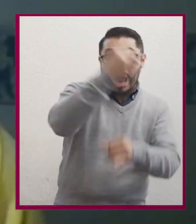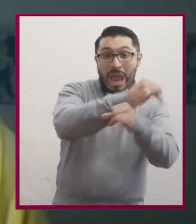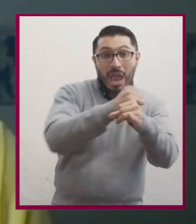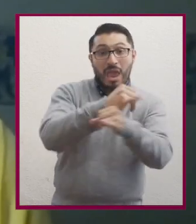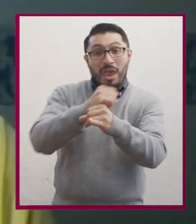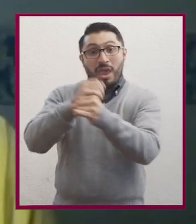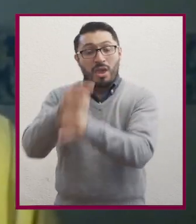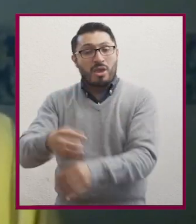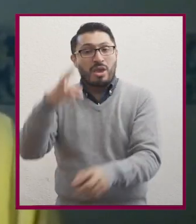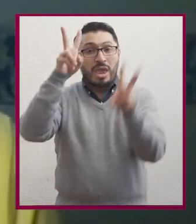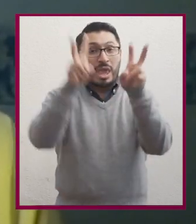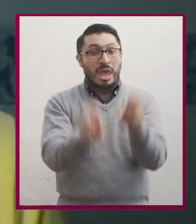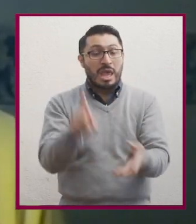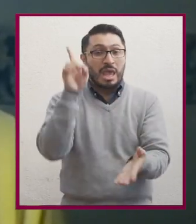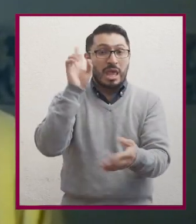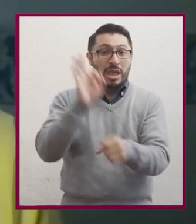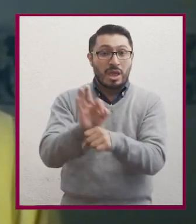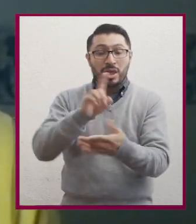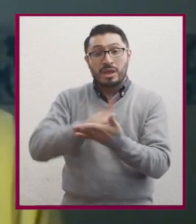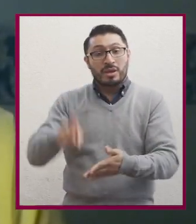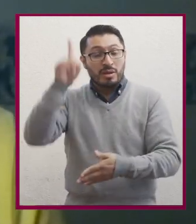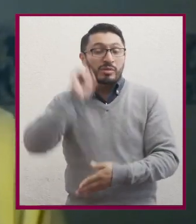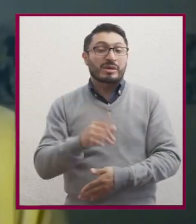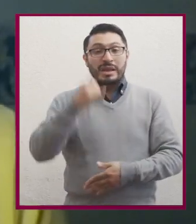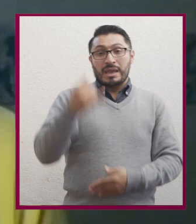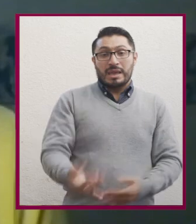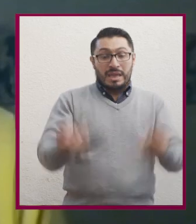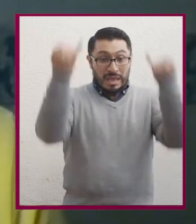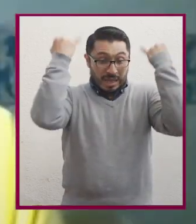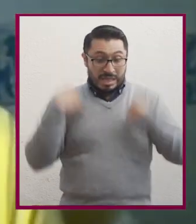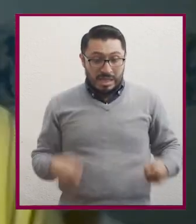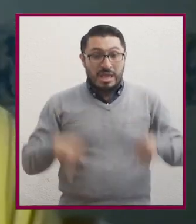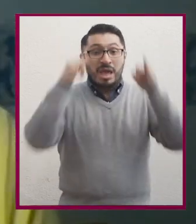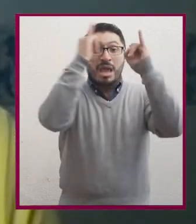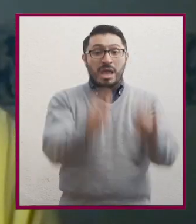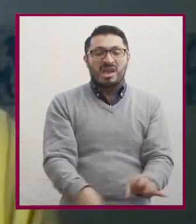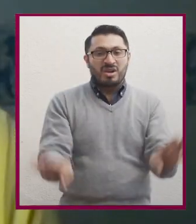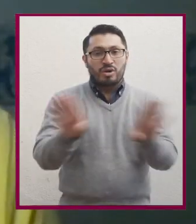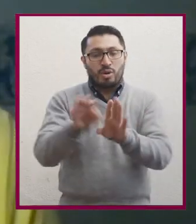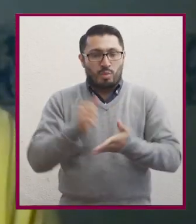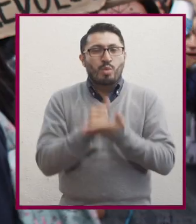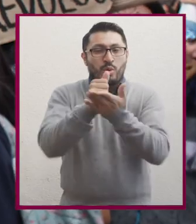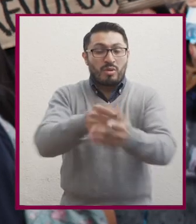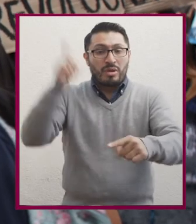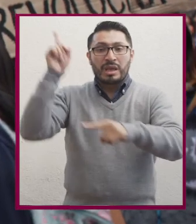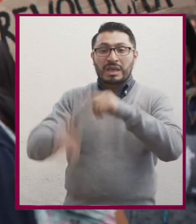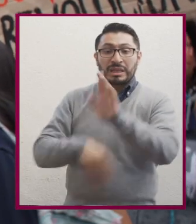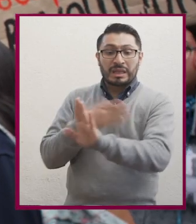lucha y para desde la propia posición personal, pues, contribuir a erradicarlo.